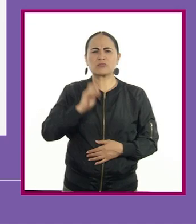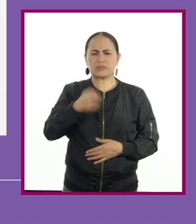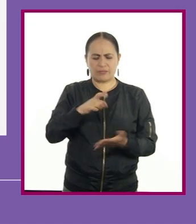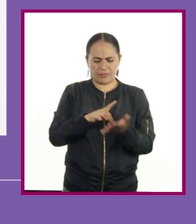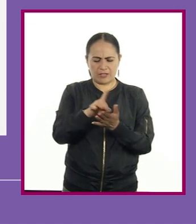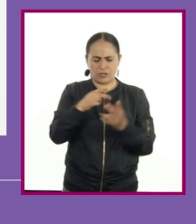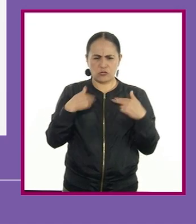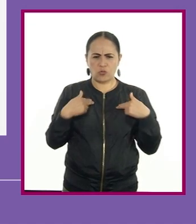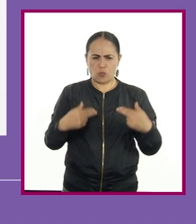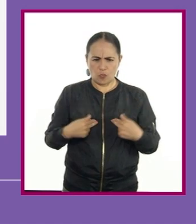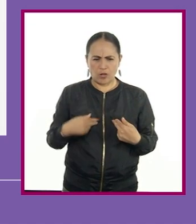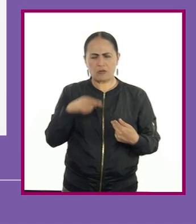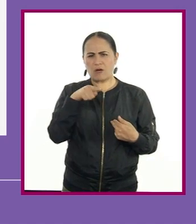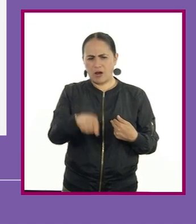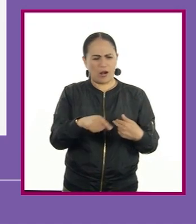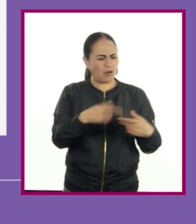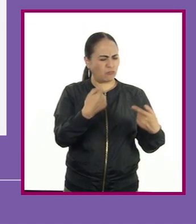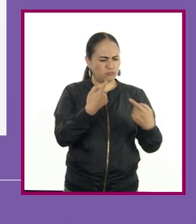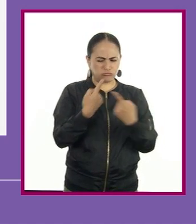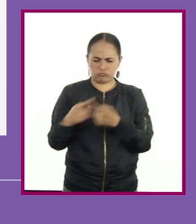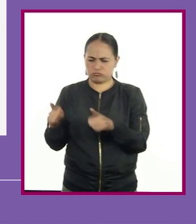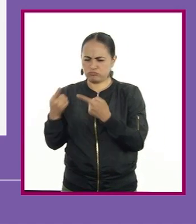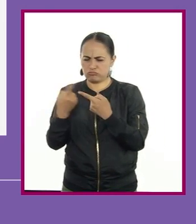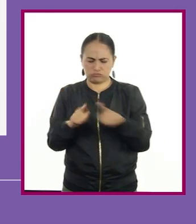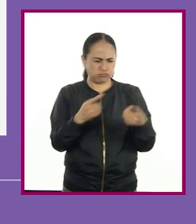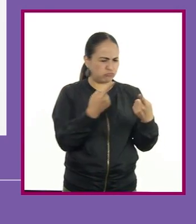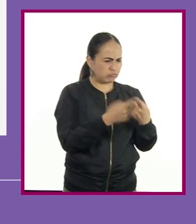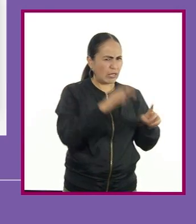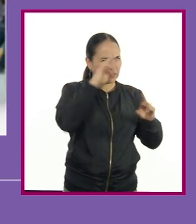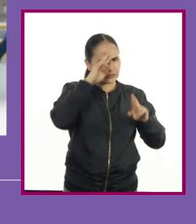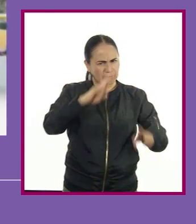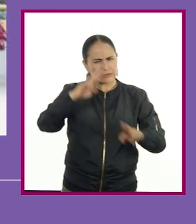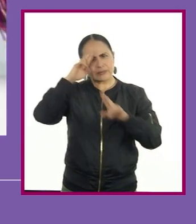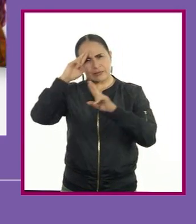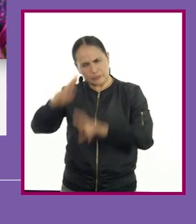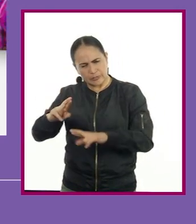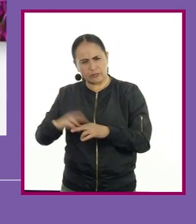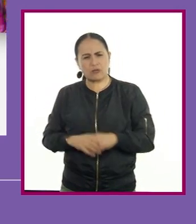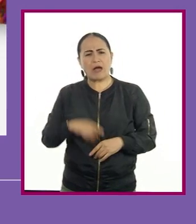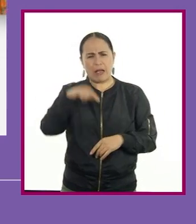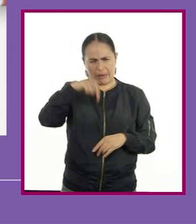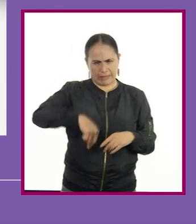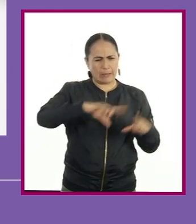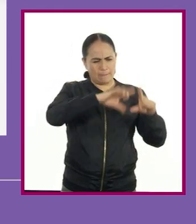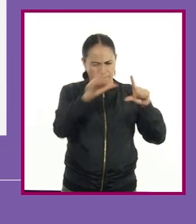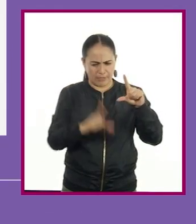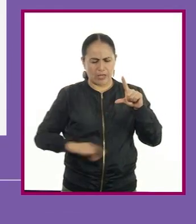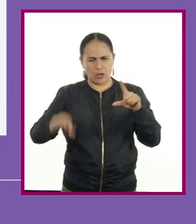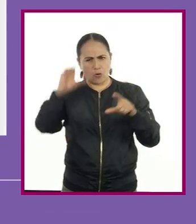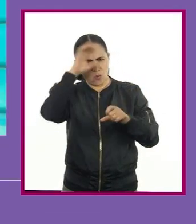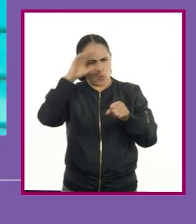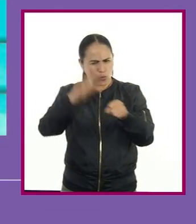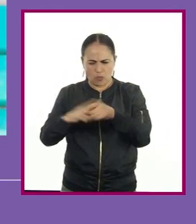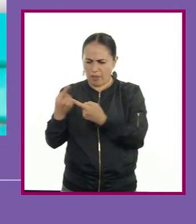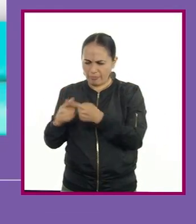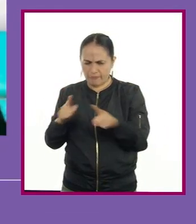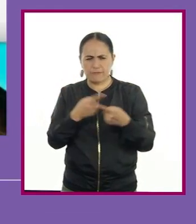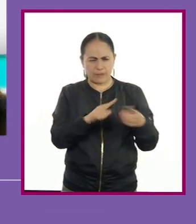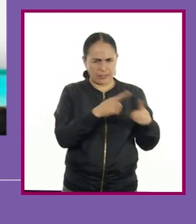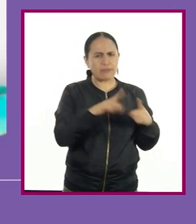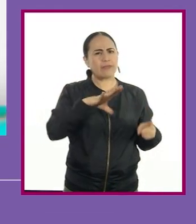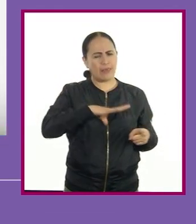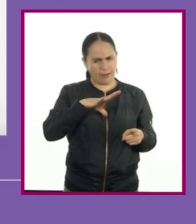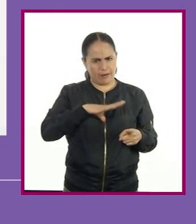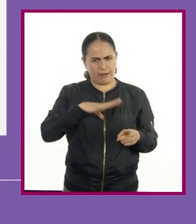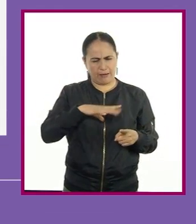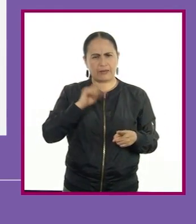el respeto a la diversidad y la diferencia, y en todo el país coexisten diversas culturas. Un principio constitucional